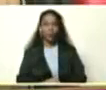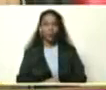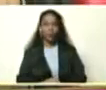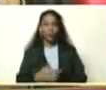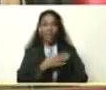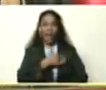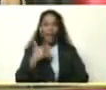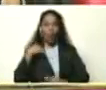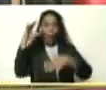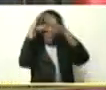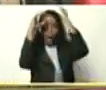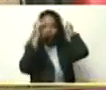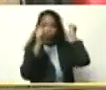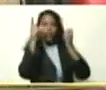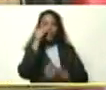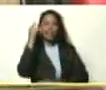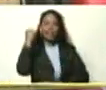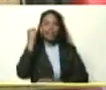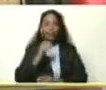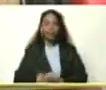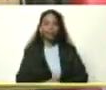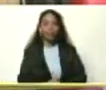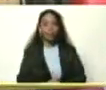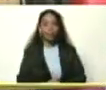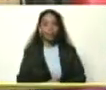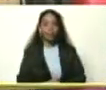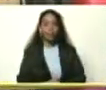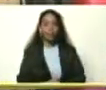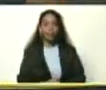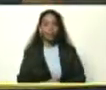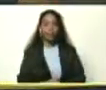queridos embajadores, embajadoras,